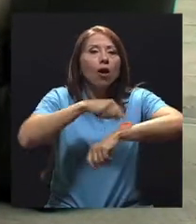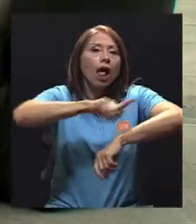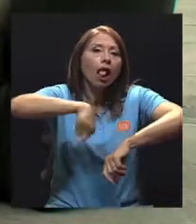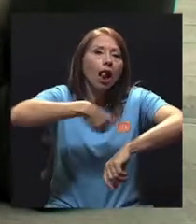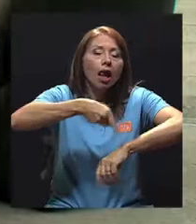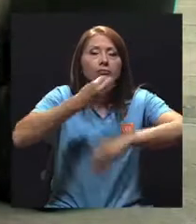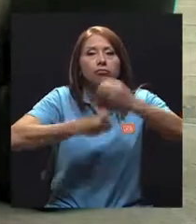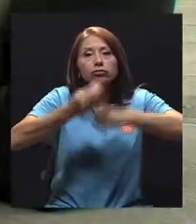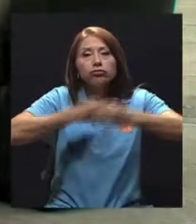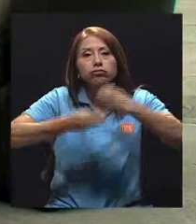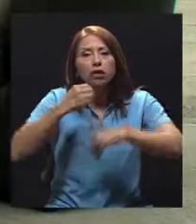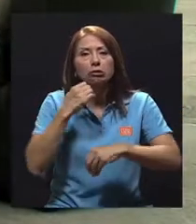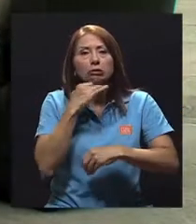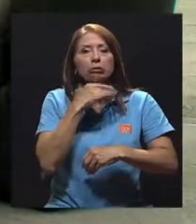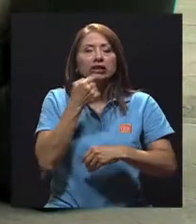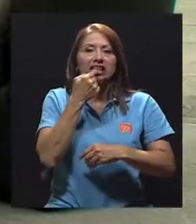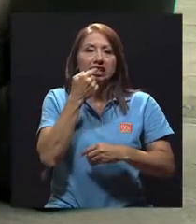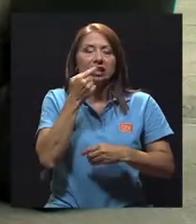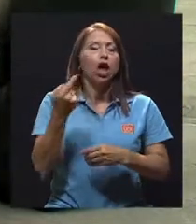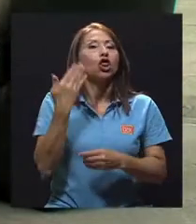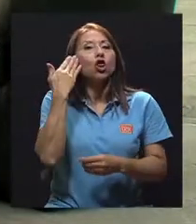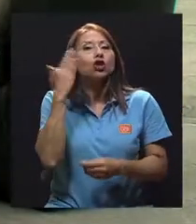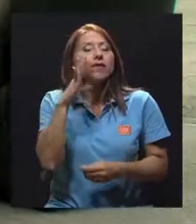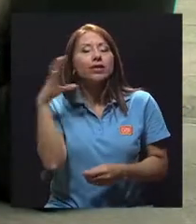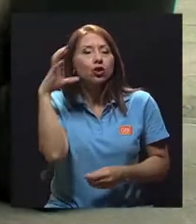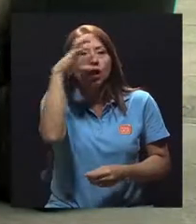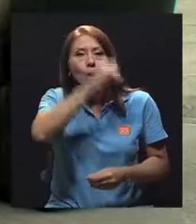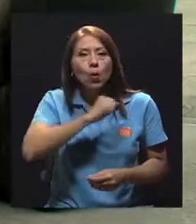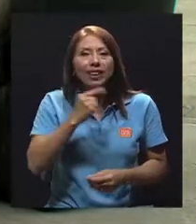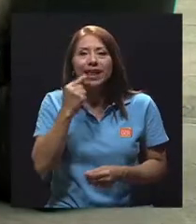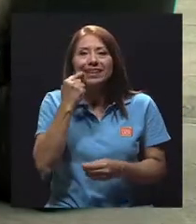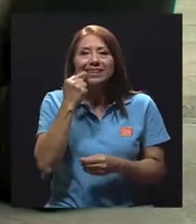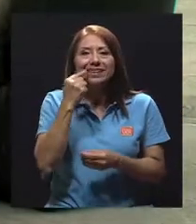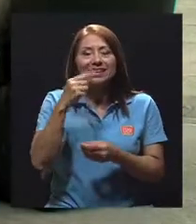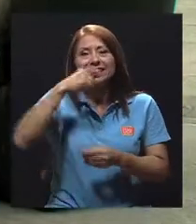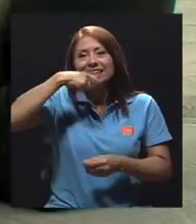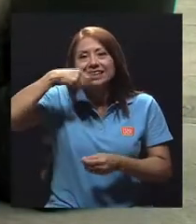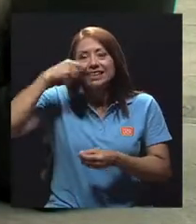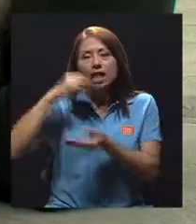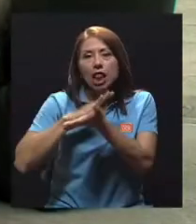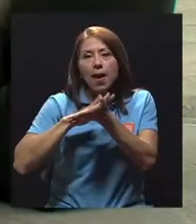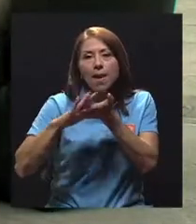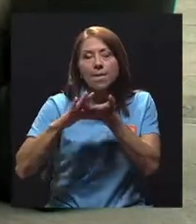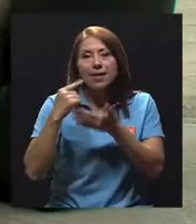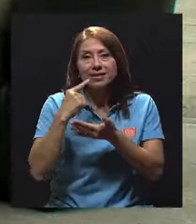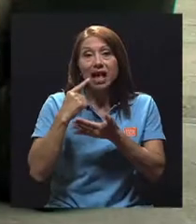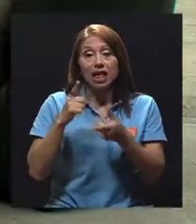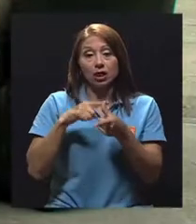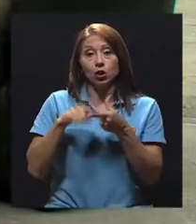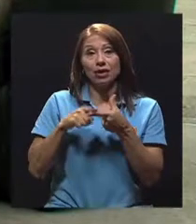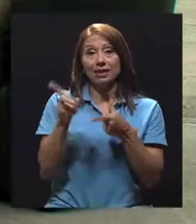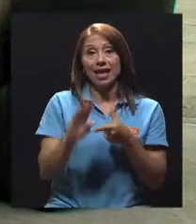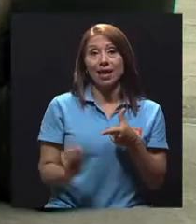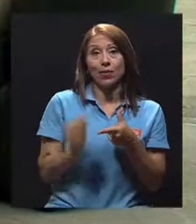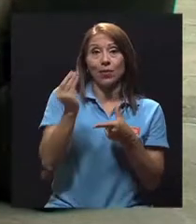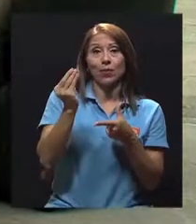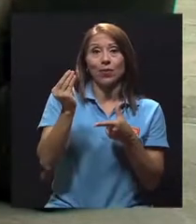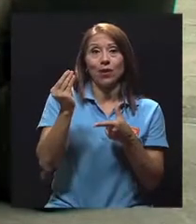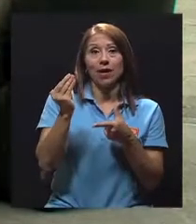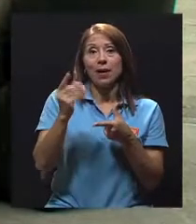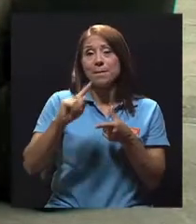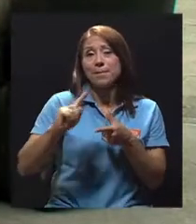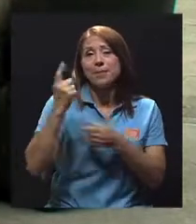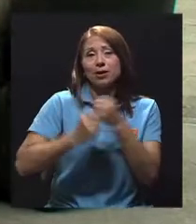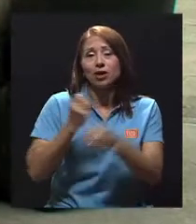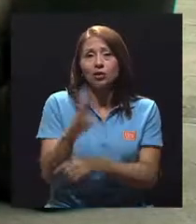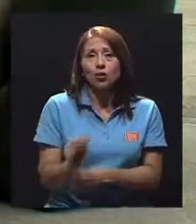horas, porque no tienen una conciencia de la higiene dental. Entonces, en la adolescencia y en los primeros años de juventud